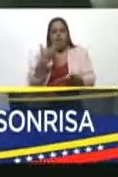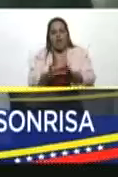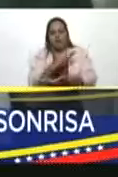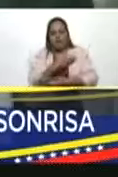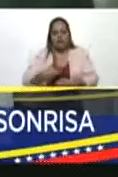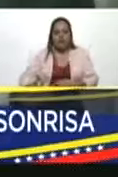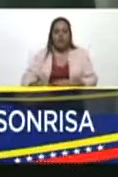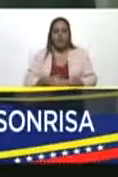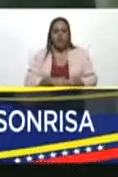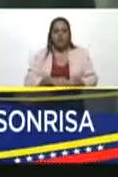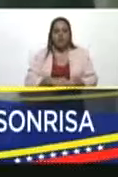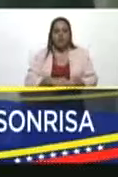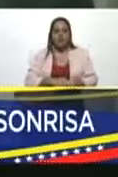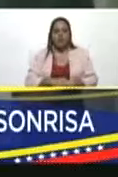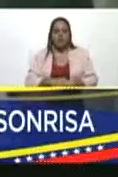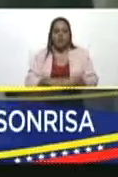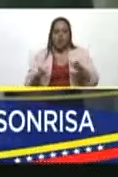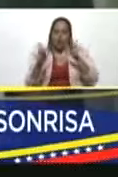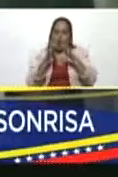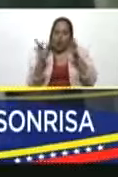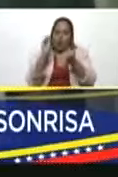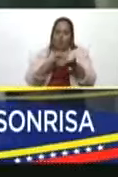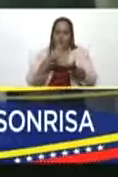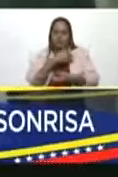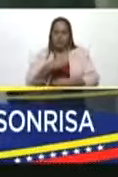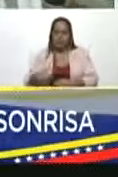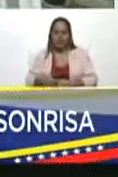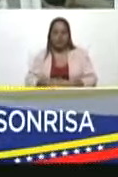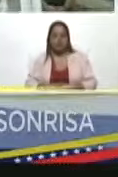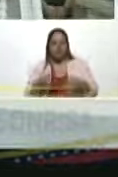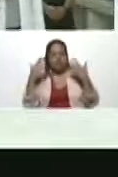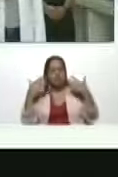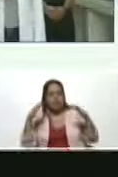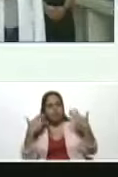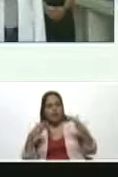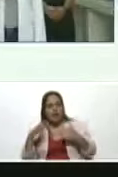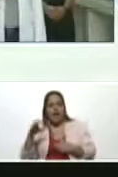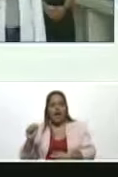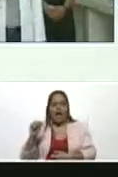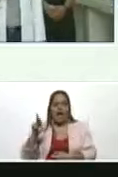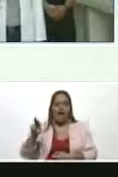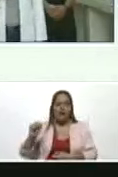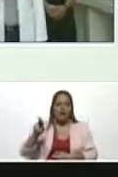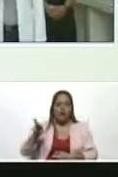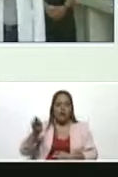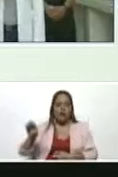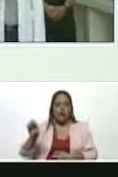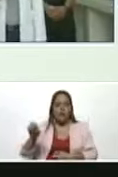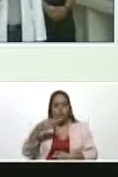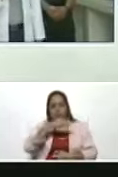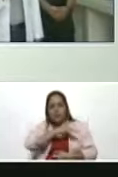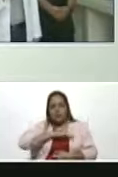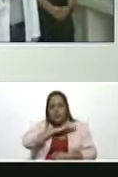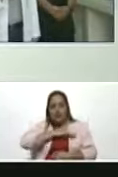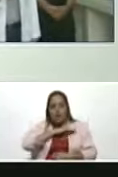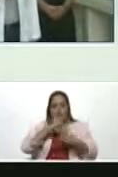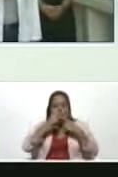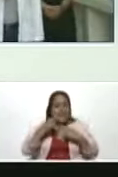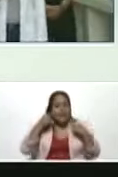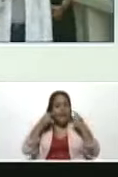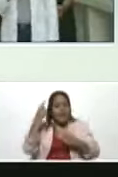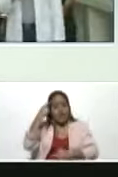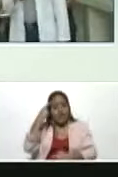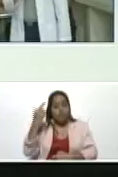presidente. Adelante, presidente. Un aplauso a Oraure, a la misión Sonrisa. Ya saben las